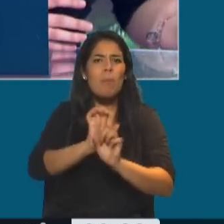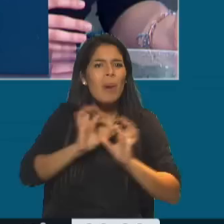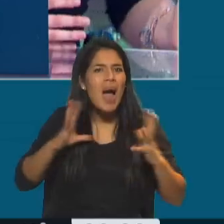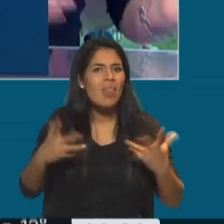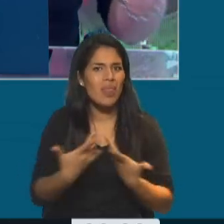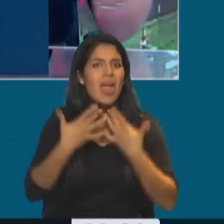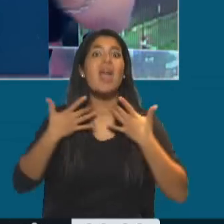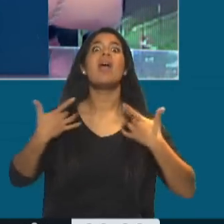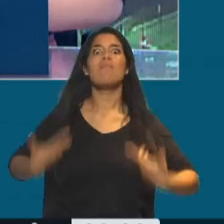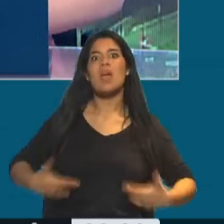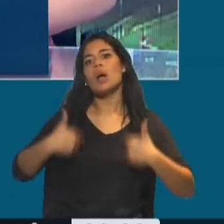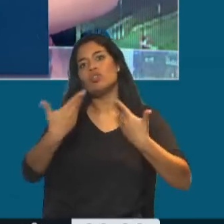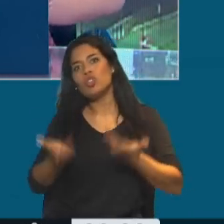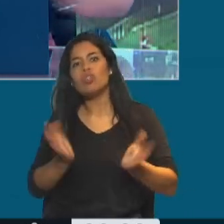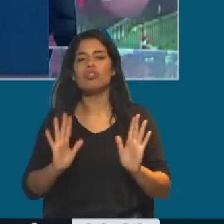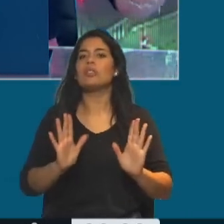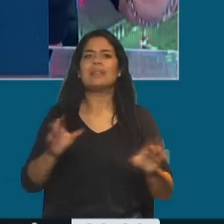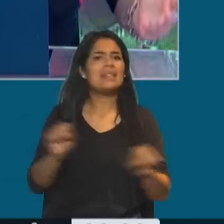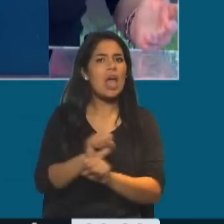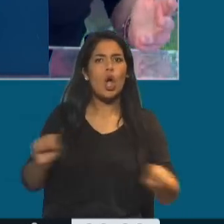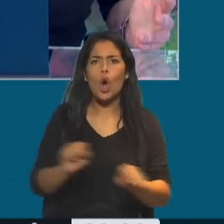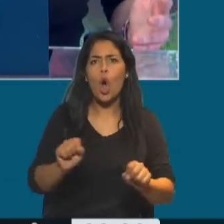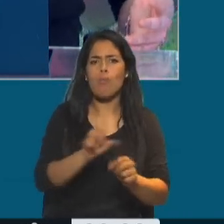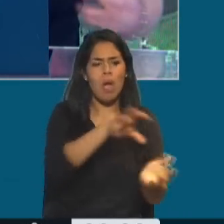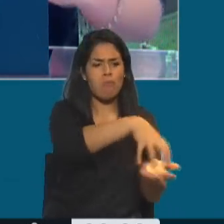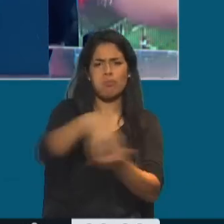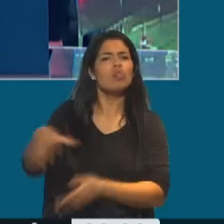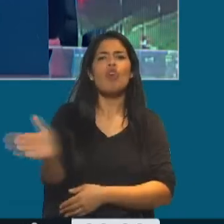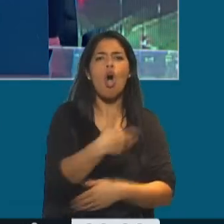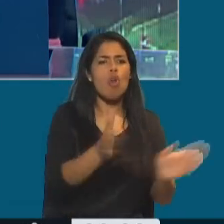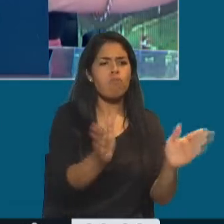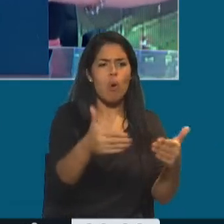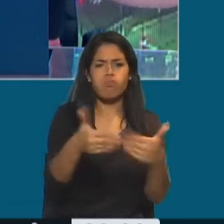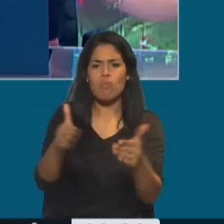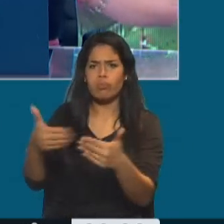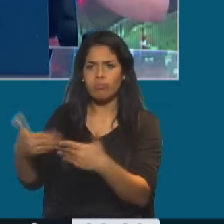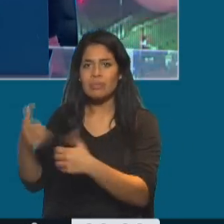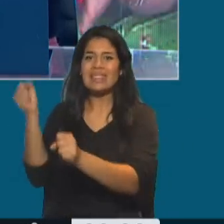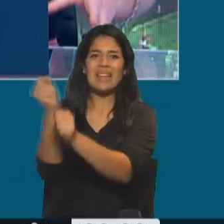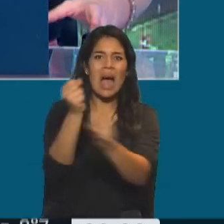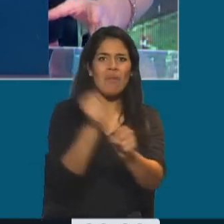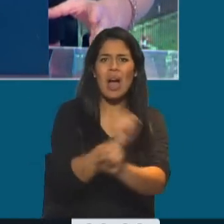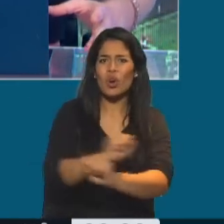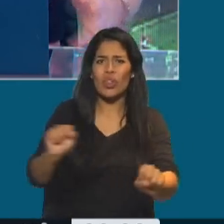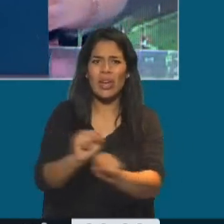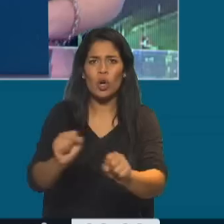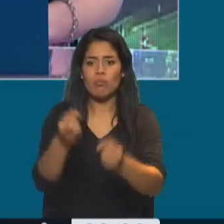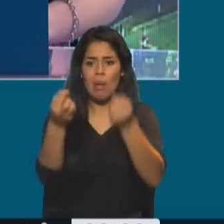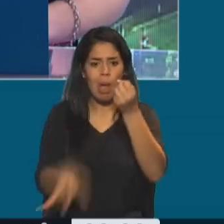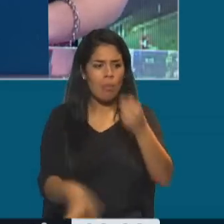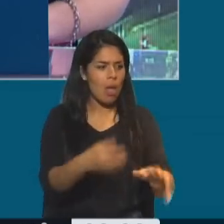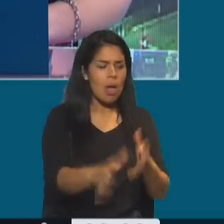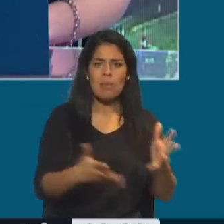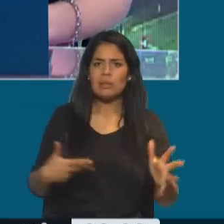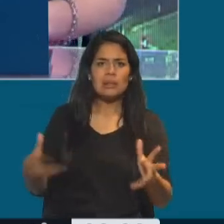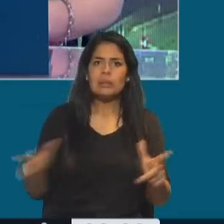quitó a los de al lado, que nos cerró las fábricas, que nos dejó sin trabajo. Y encima, sumado a eso, todas estas discordancias que encontramos dentro